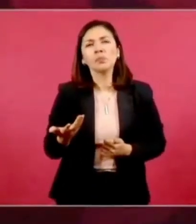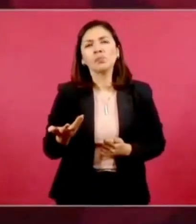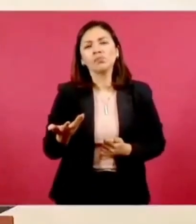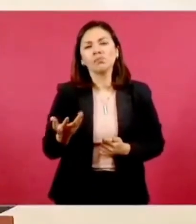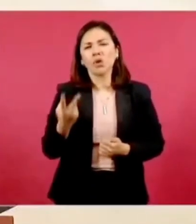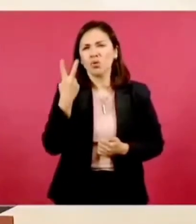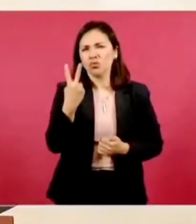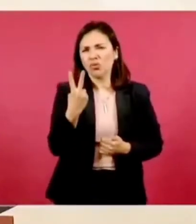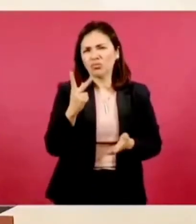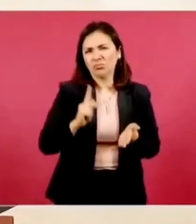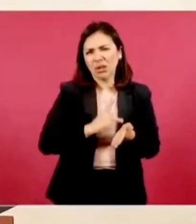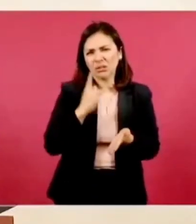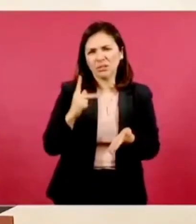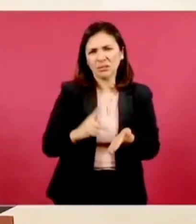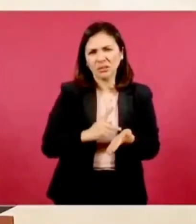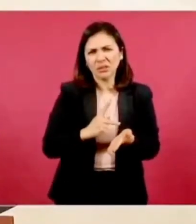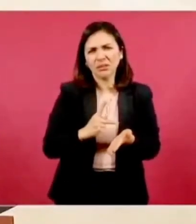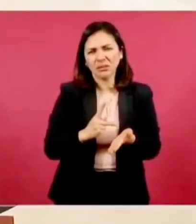veces,